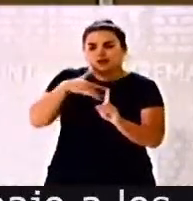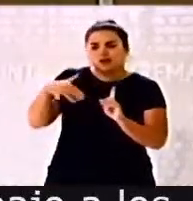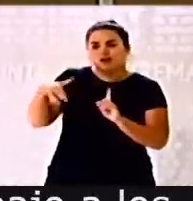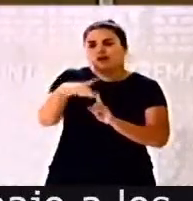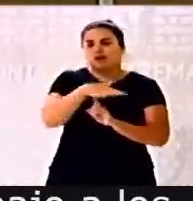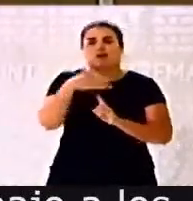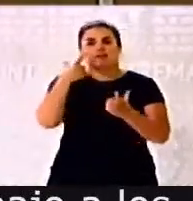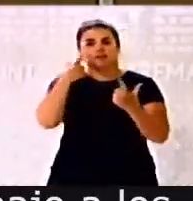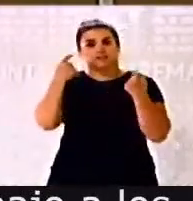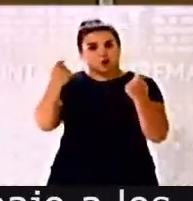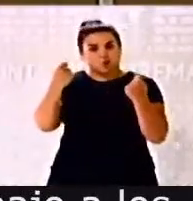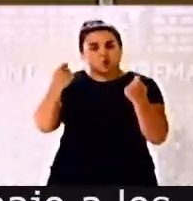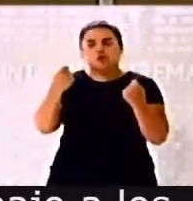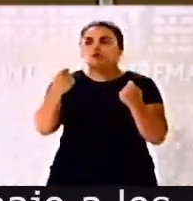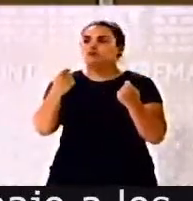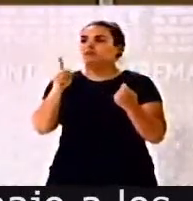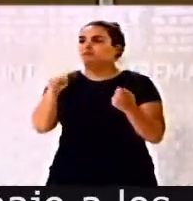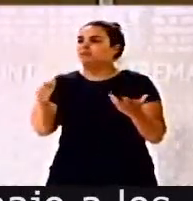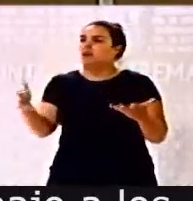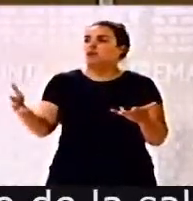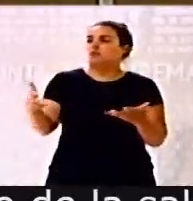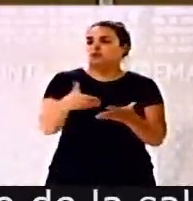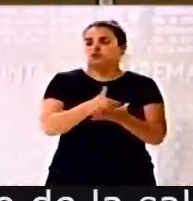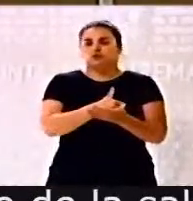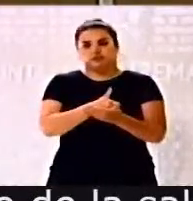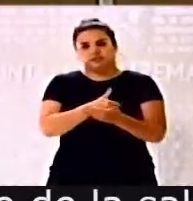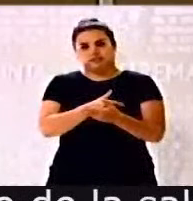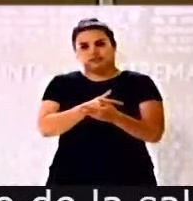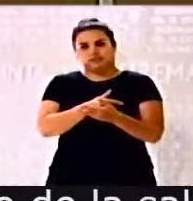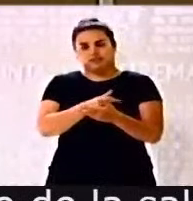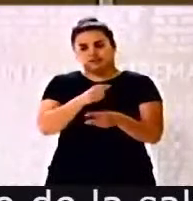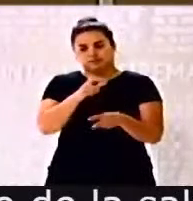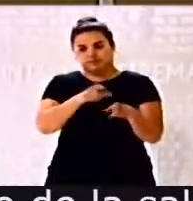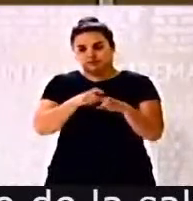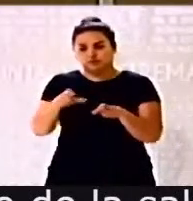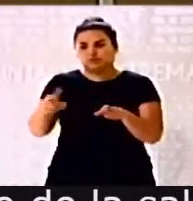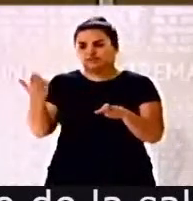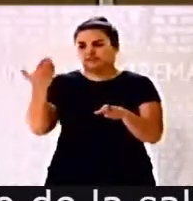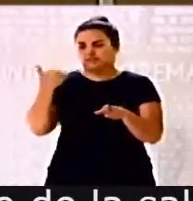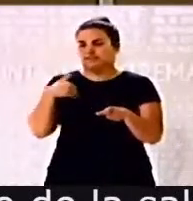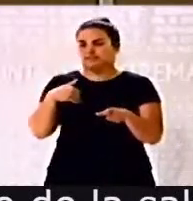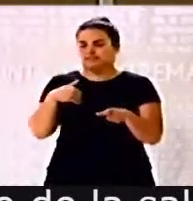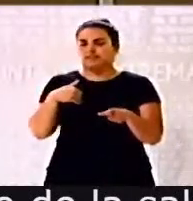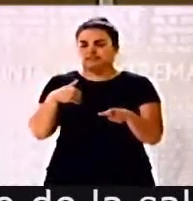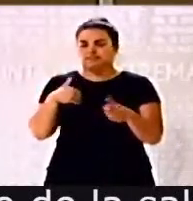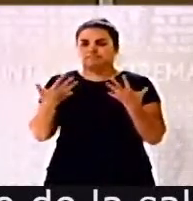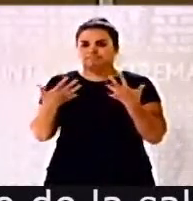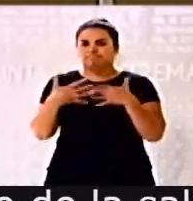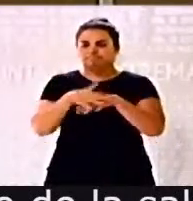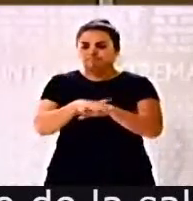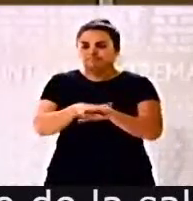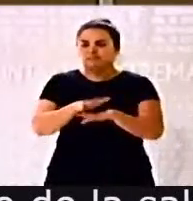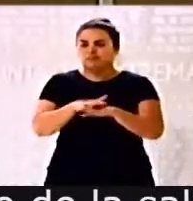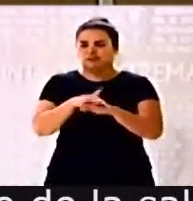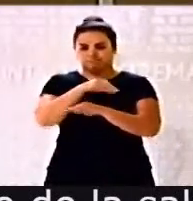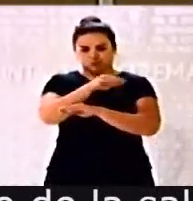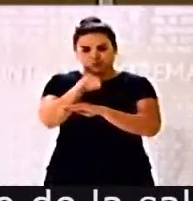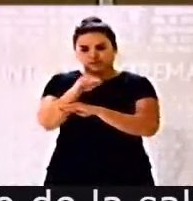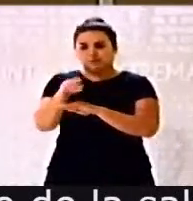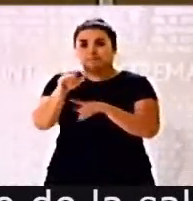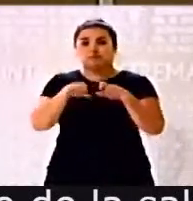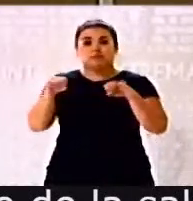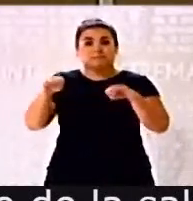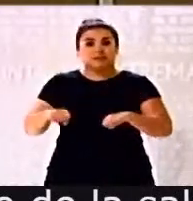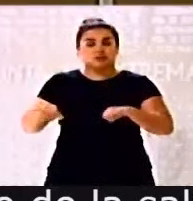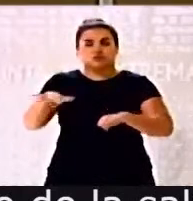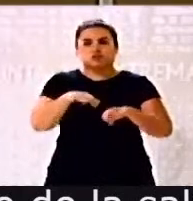salud, a todos aquellos que se han entregado en cuerpo y alma también al cuidado de nuestras personas de edad